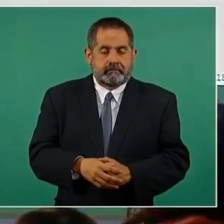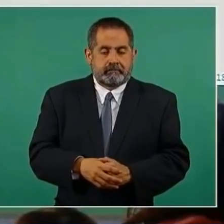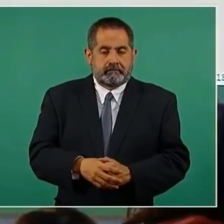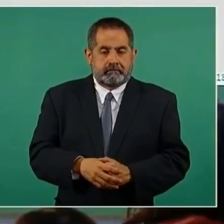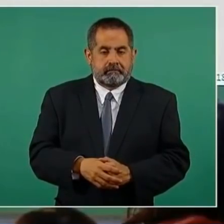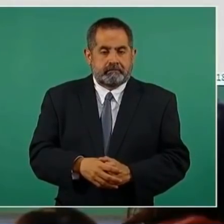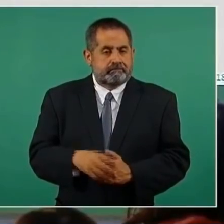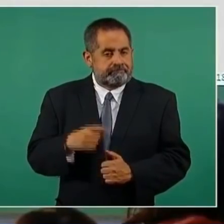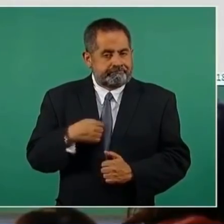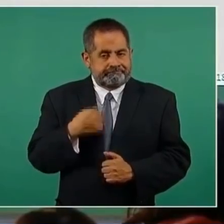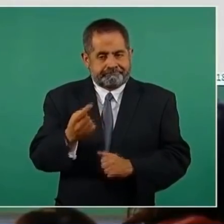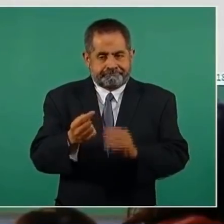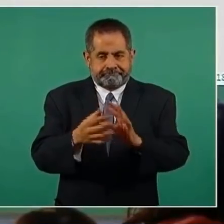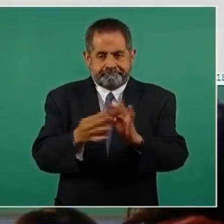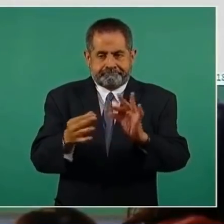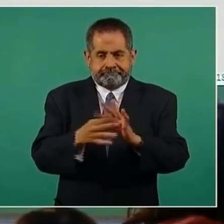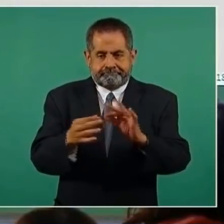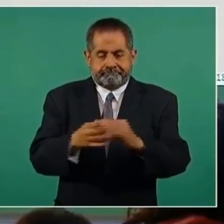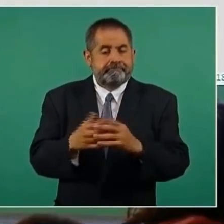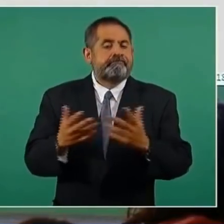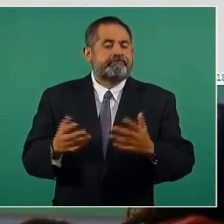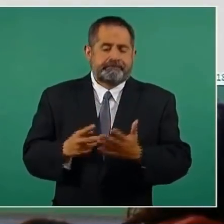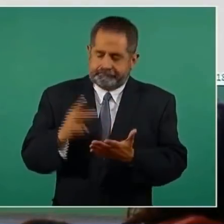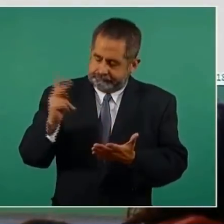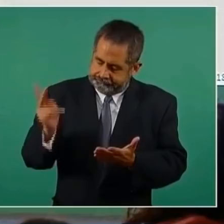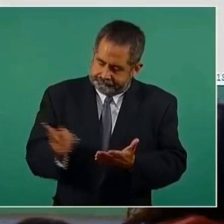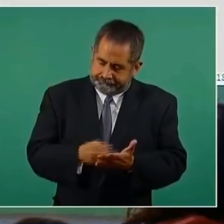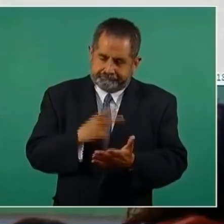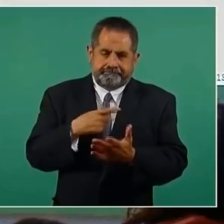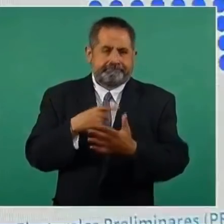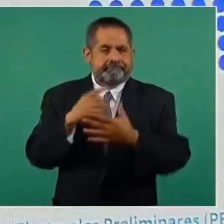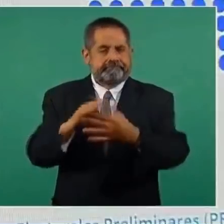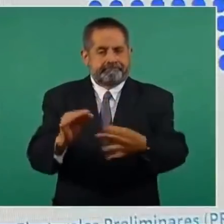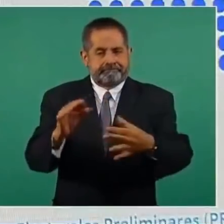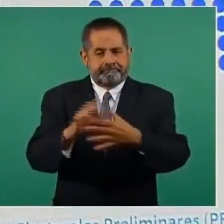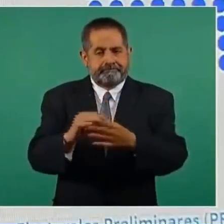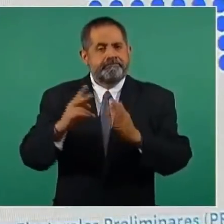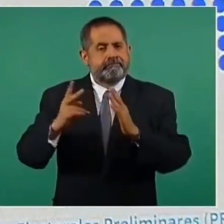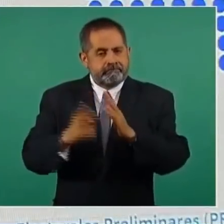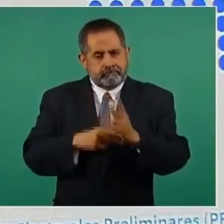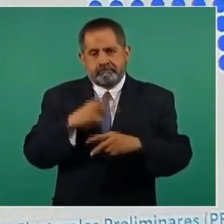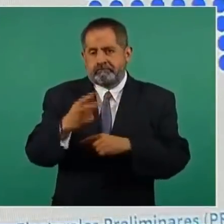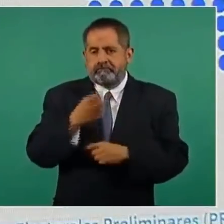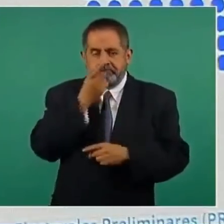Esa es la explicación que de nuevo vuelvo a hacer.